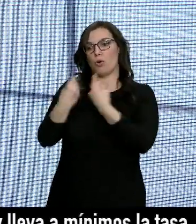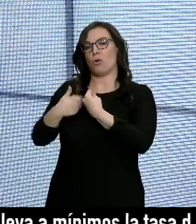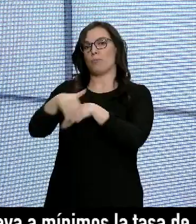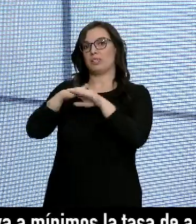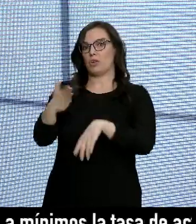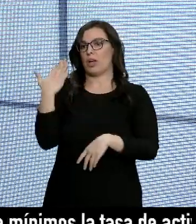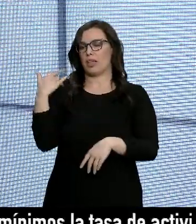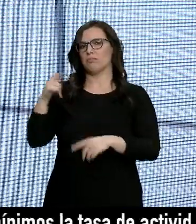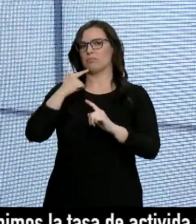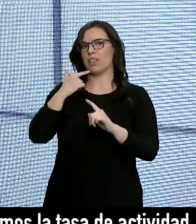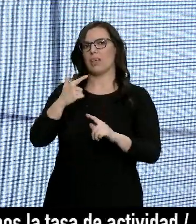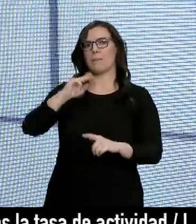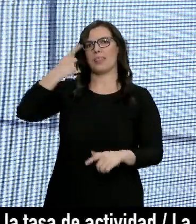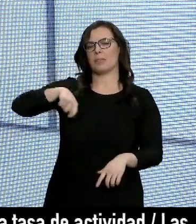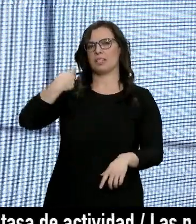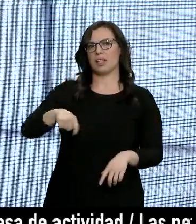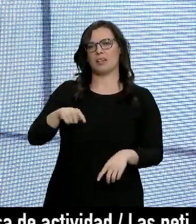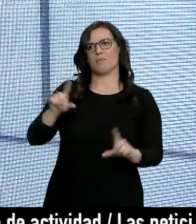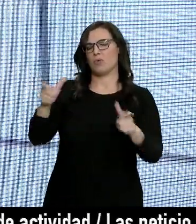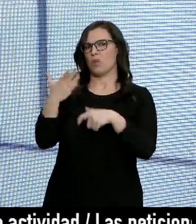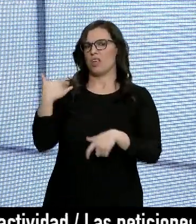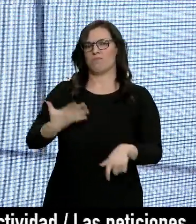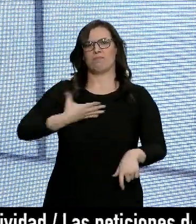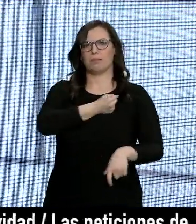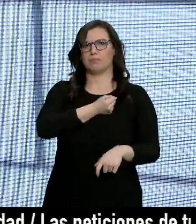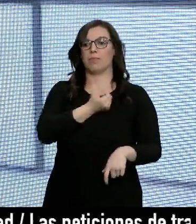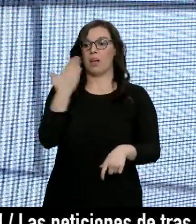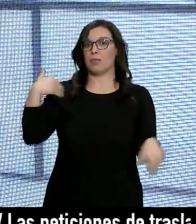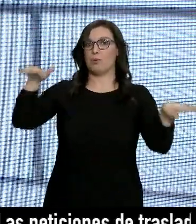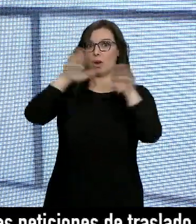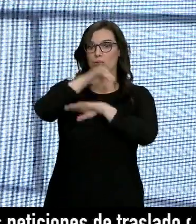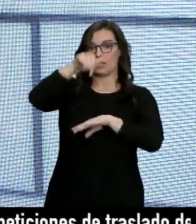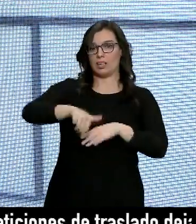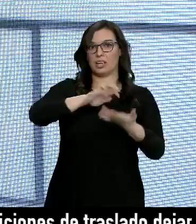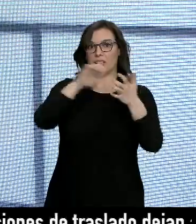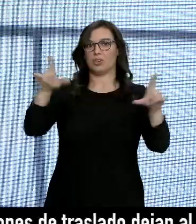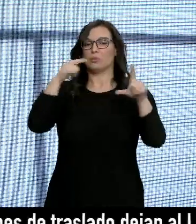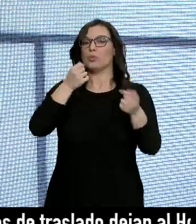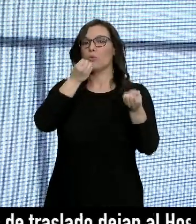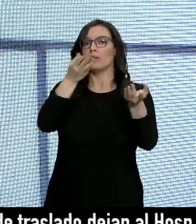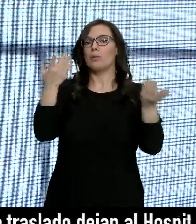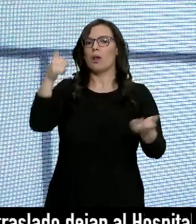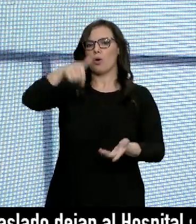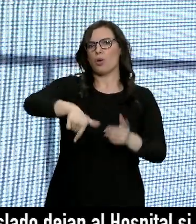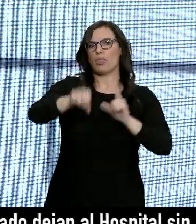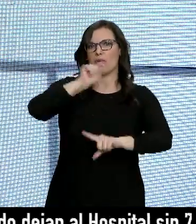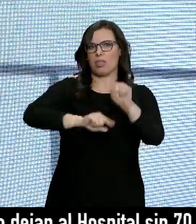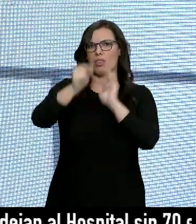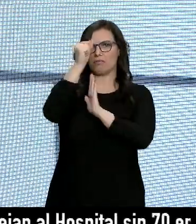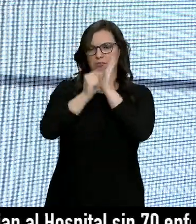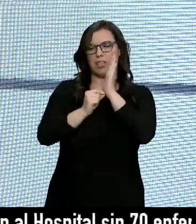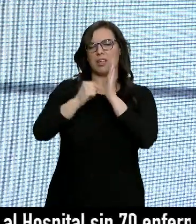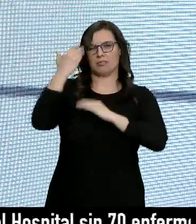reunión decepcionante para el vicepresidente de la Junta que adelantó anoche a Castilla y León Televisión que habrá nuevas medidas en las